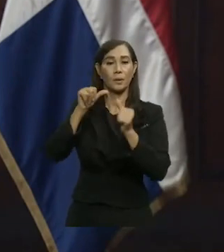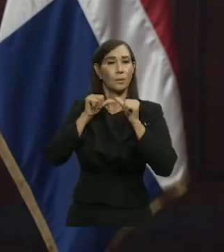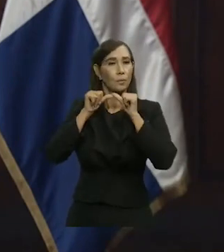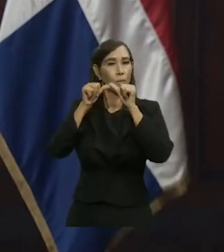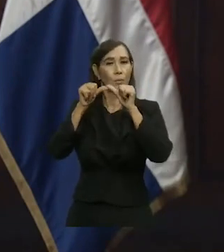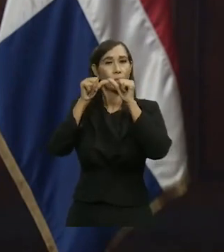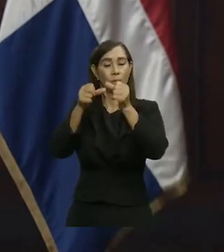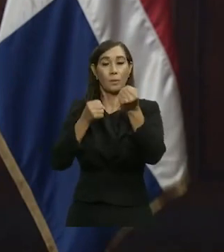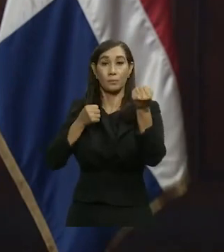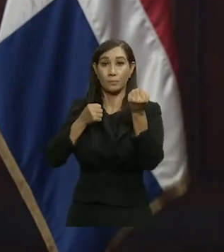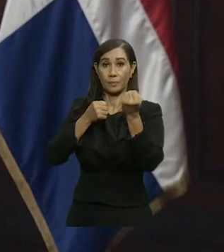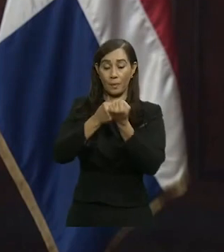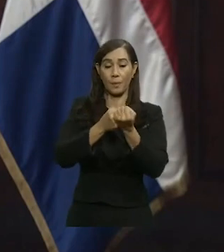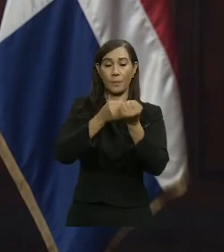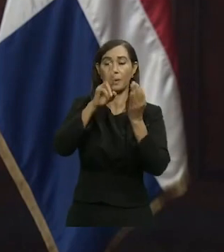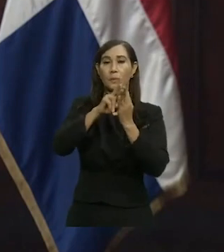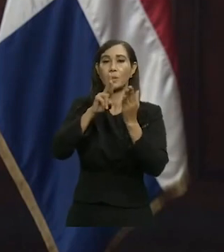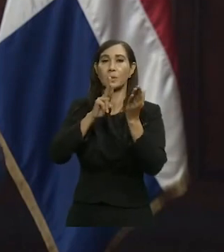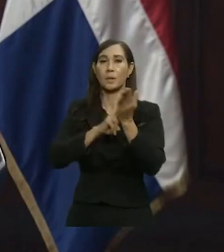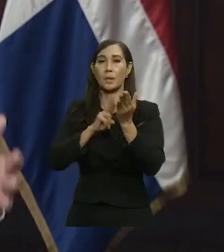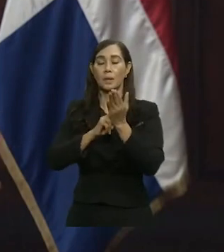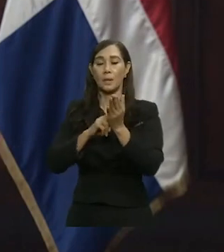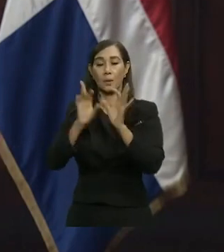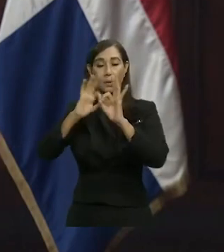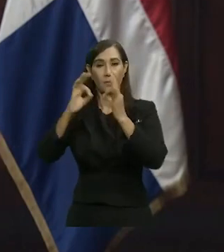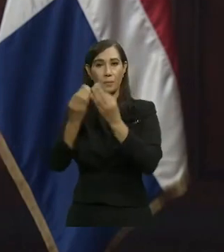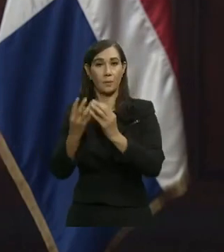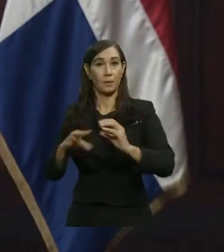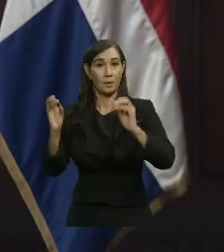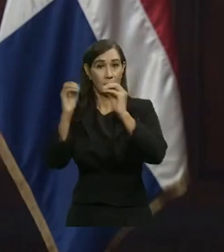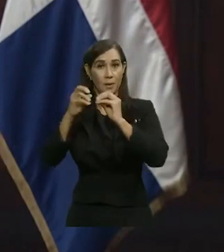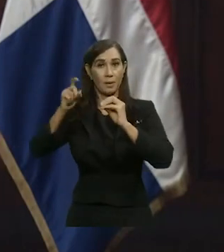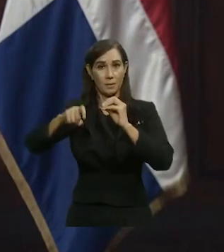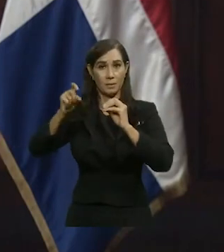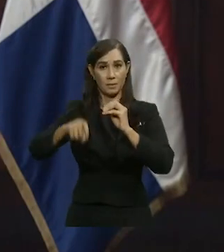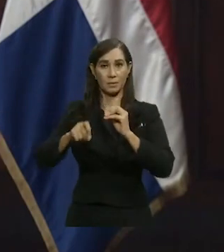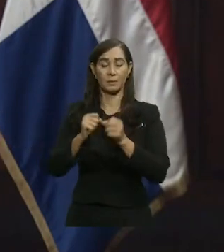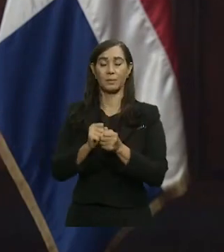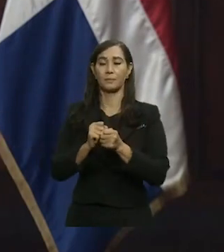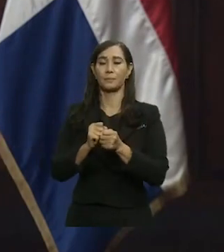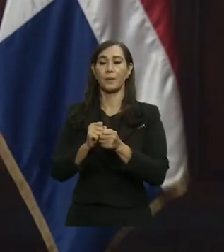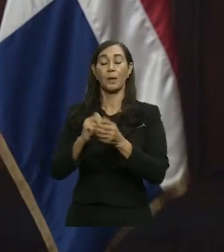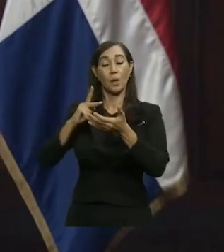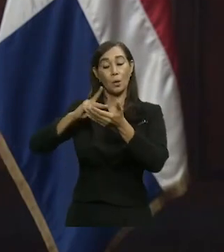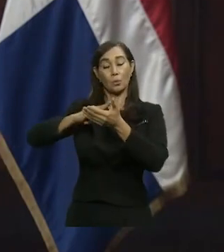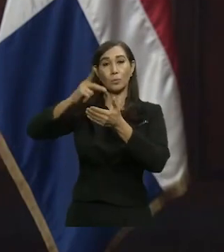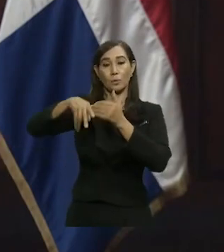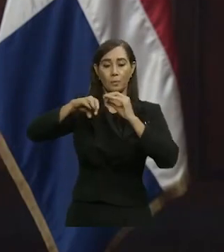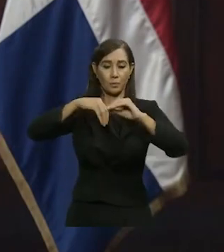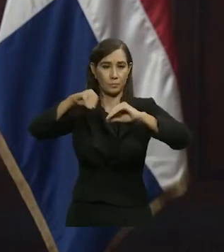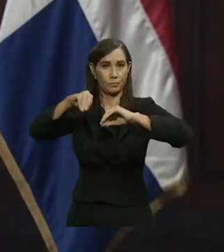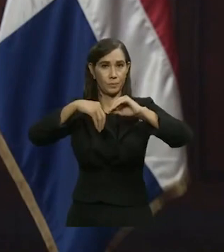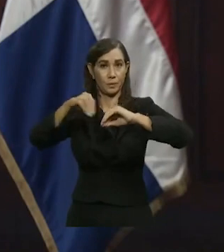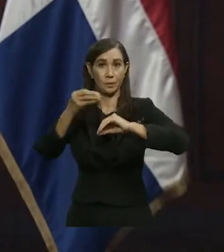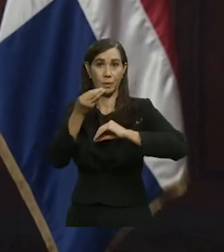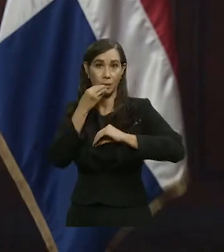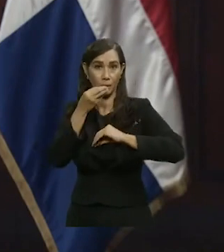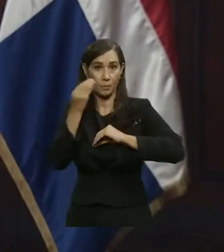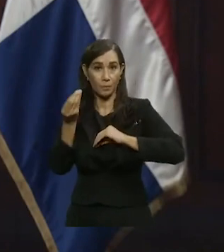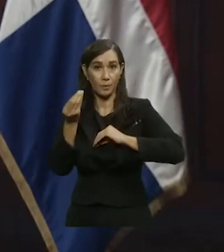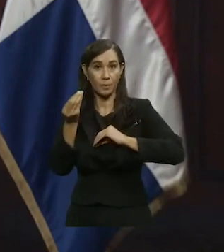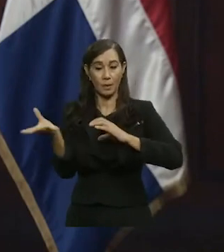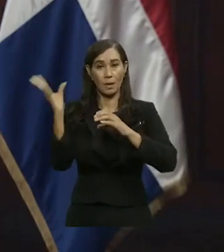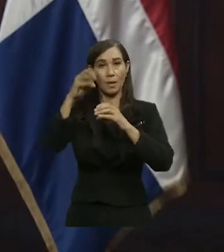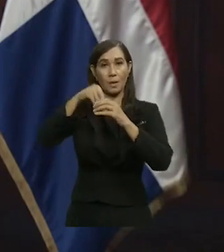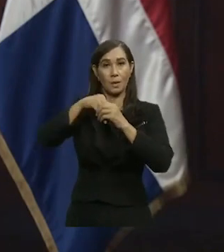seguiremos impulsando estas medidas de apoyo directo a los más necesitados, tales como los programas especiales de venta de comida, incluyendo el aumento de